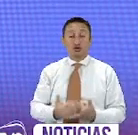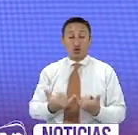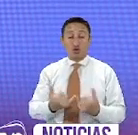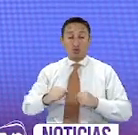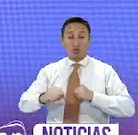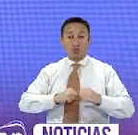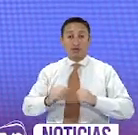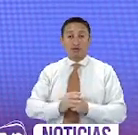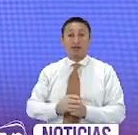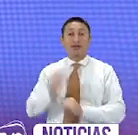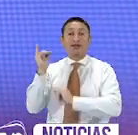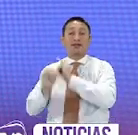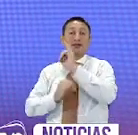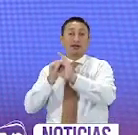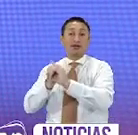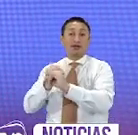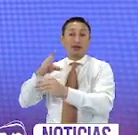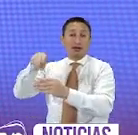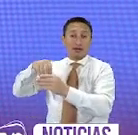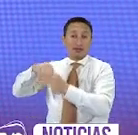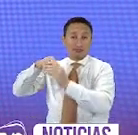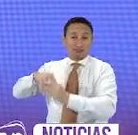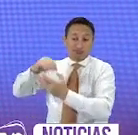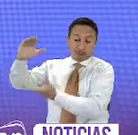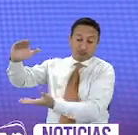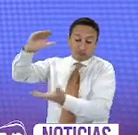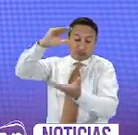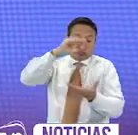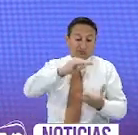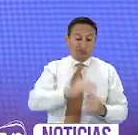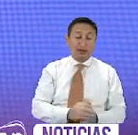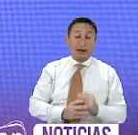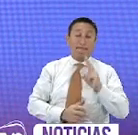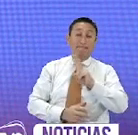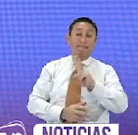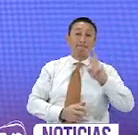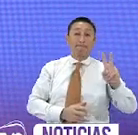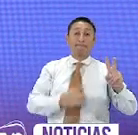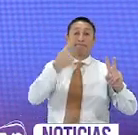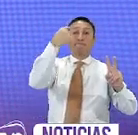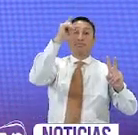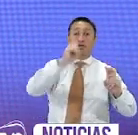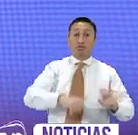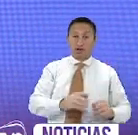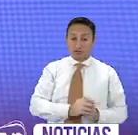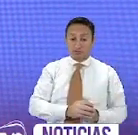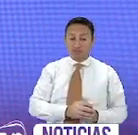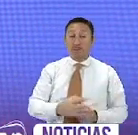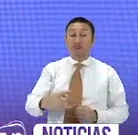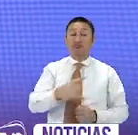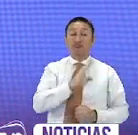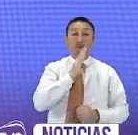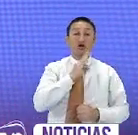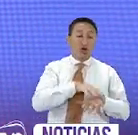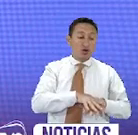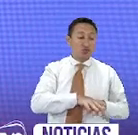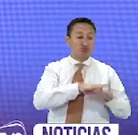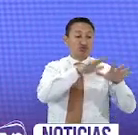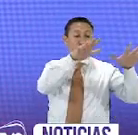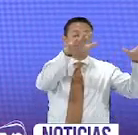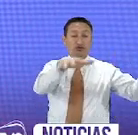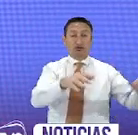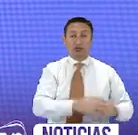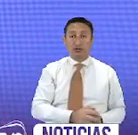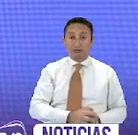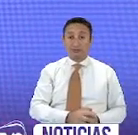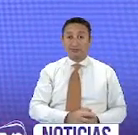con Fondo Internacional de Desarrollo Agrícola, de los cuales 22 millones van a ser destinados a riego, porque ahí